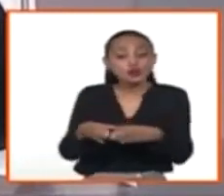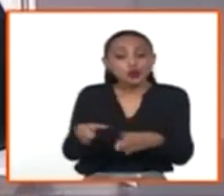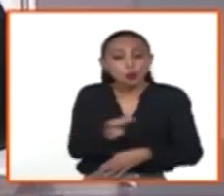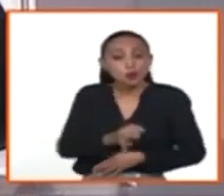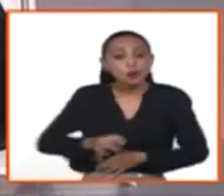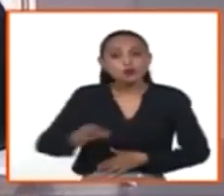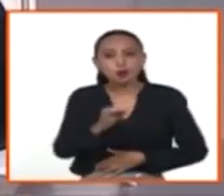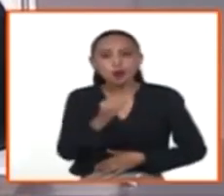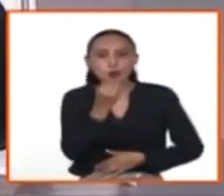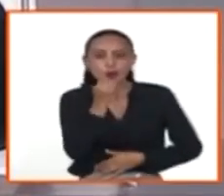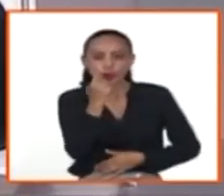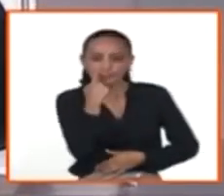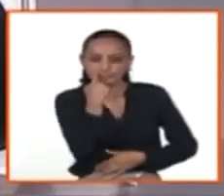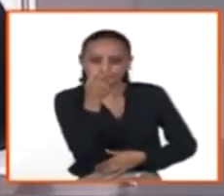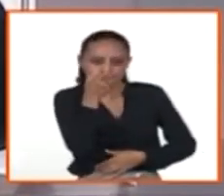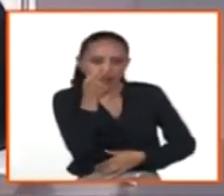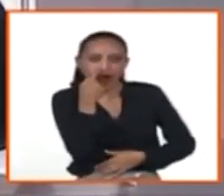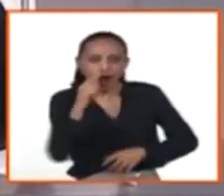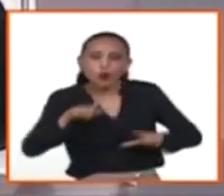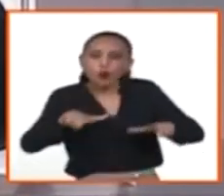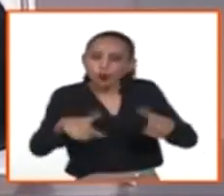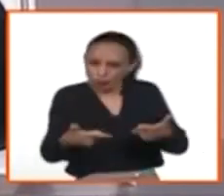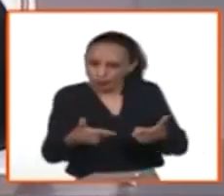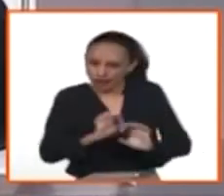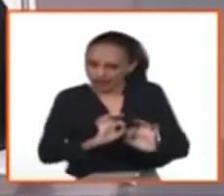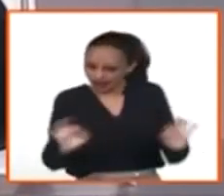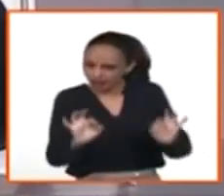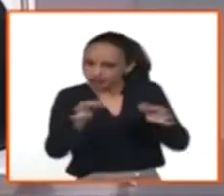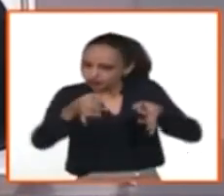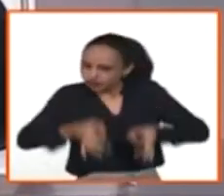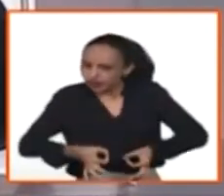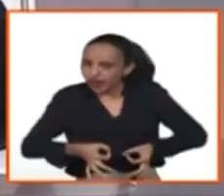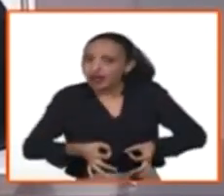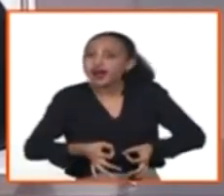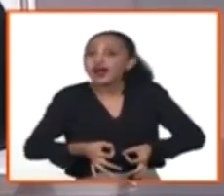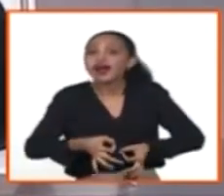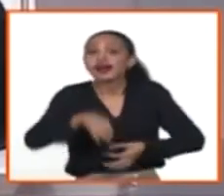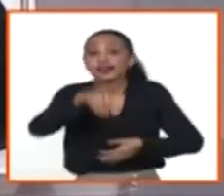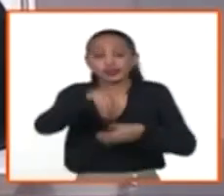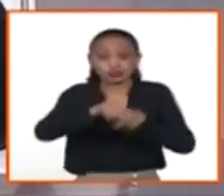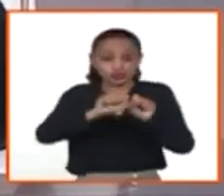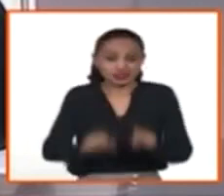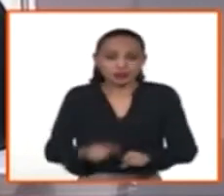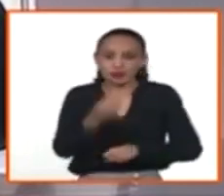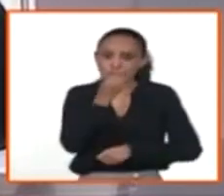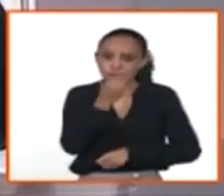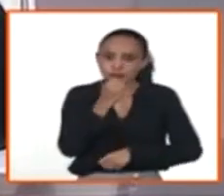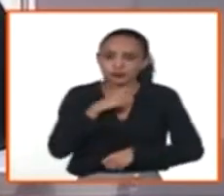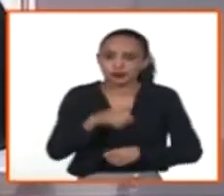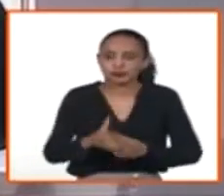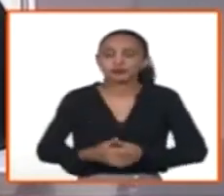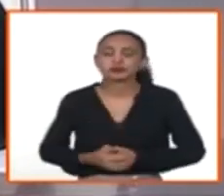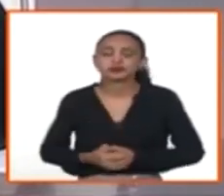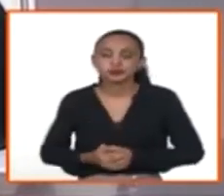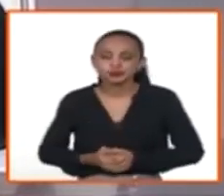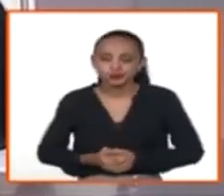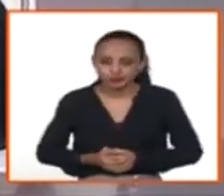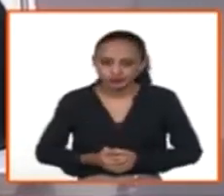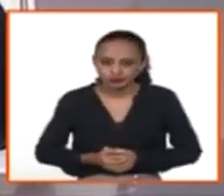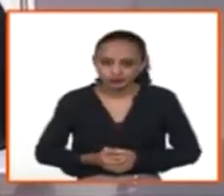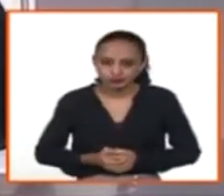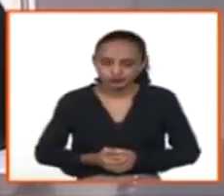velar por el cumplimiento de esta calidad e inocuidad en los sistemas alimentarios. Habla sobre la trazabilidad que deben